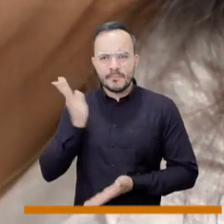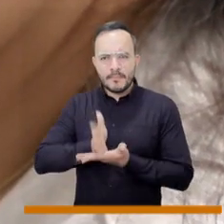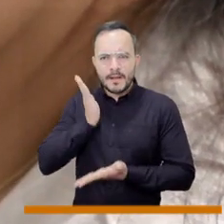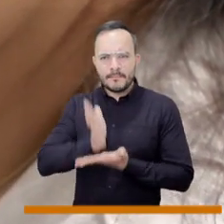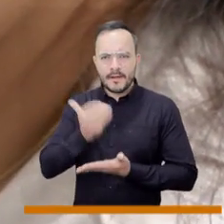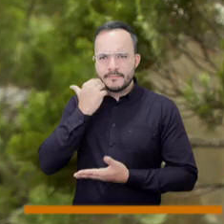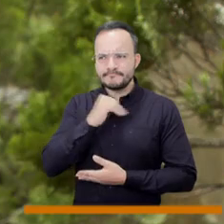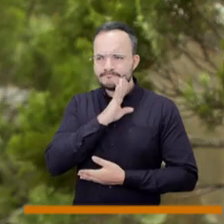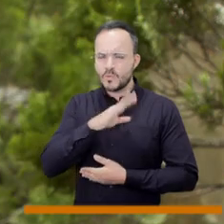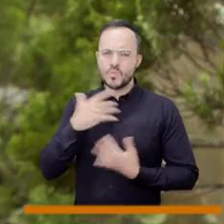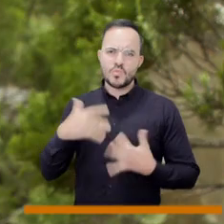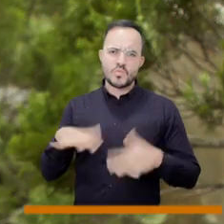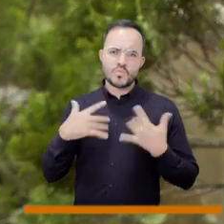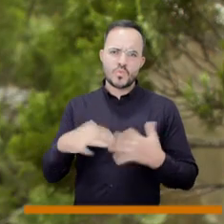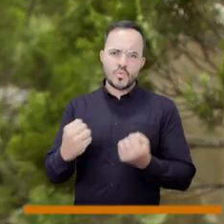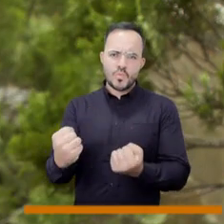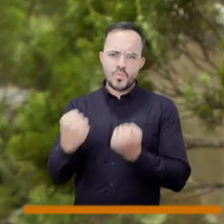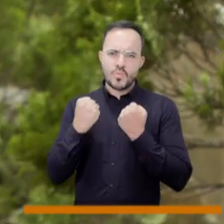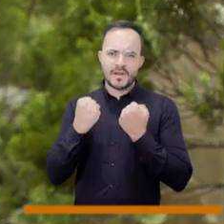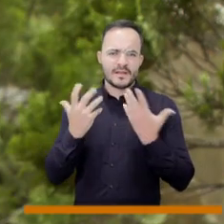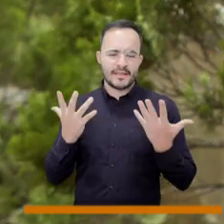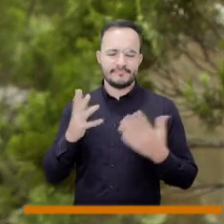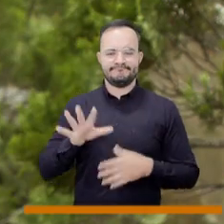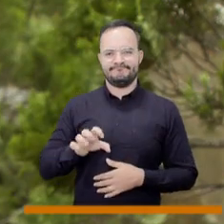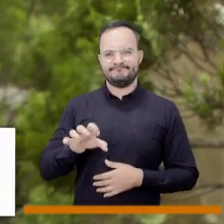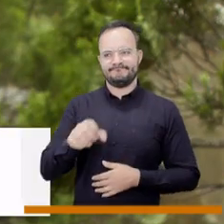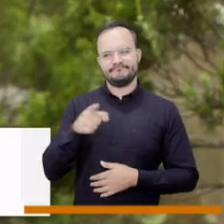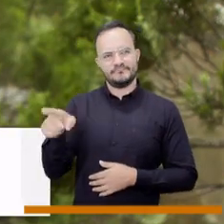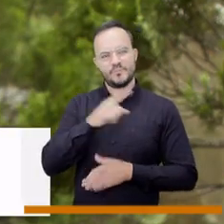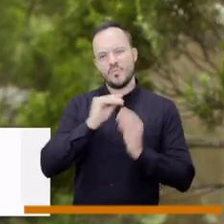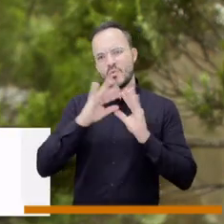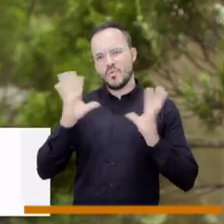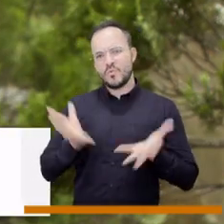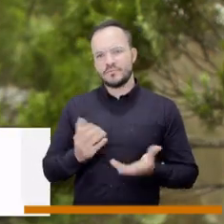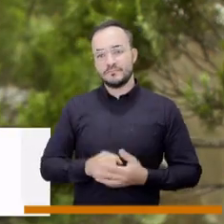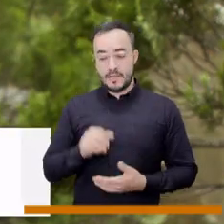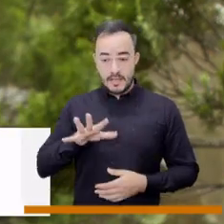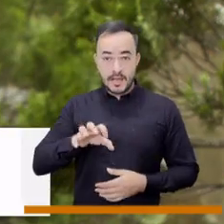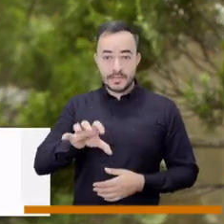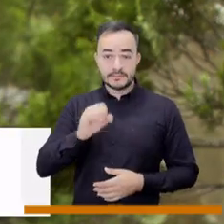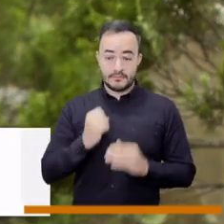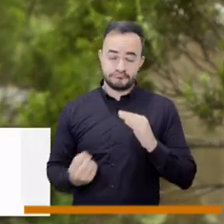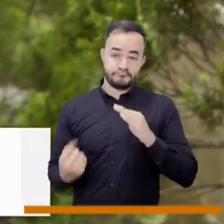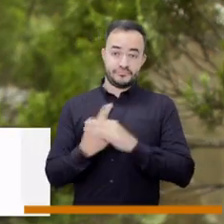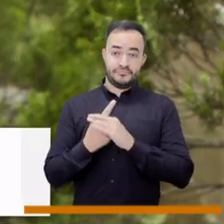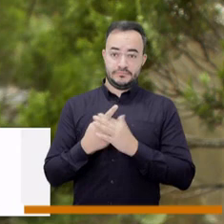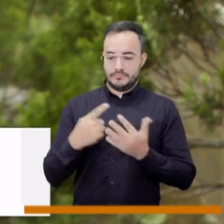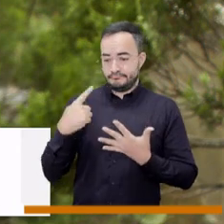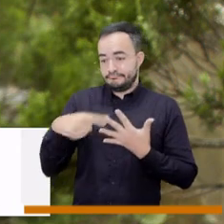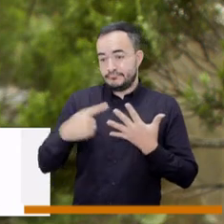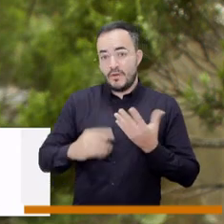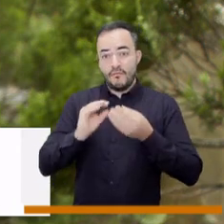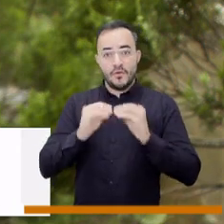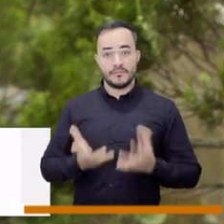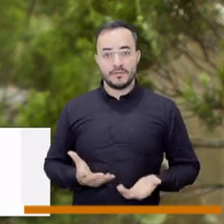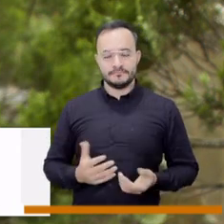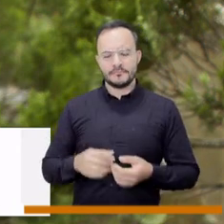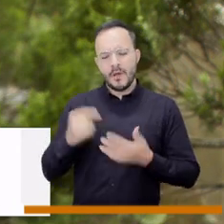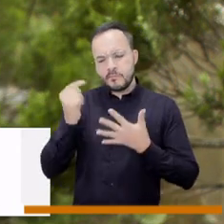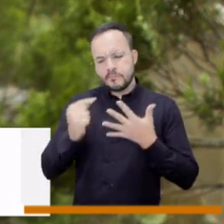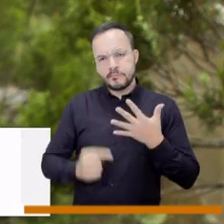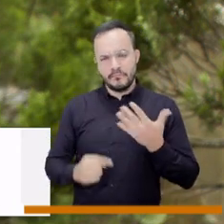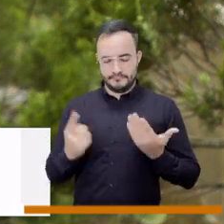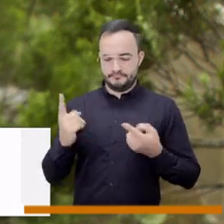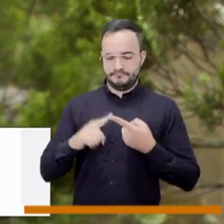las enfermedades más devastadoras contra la humanidad es el cáncer, y esta se manifiesta de diferentes maneras. Entre las más frecuentes